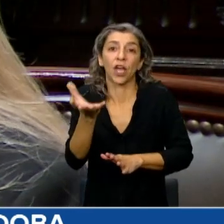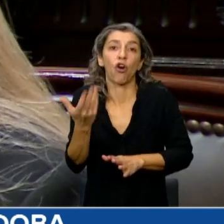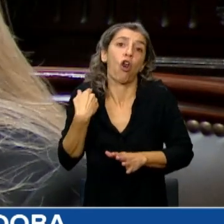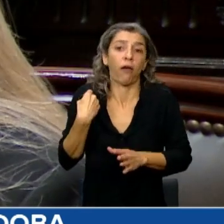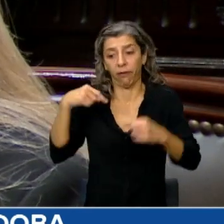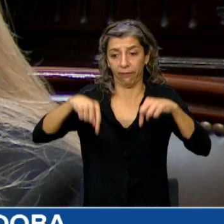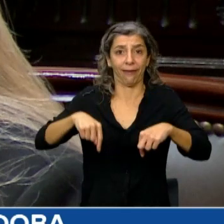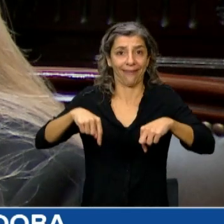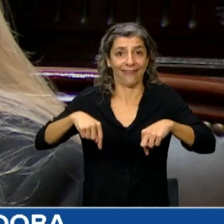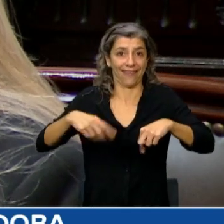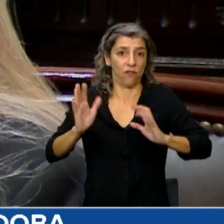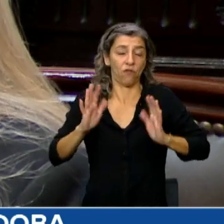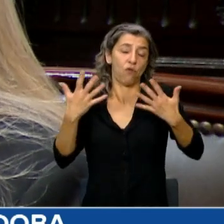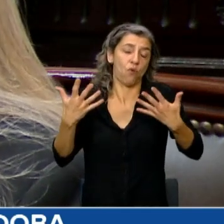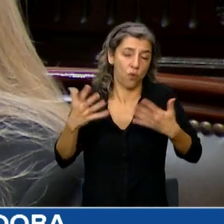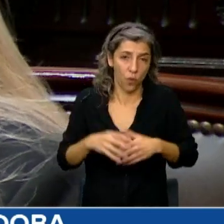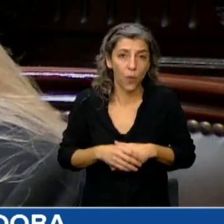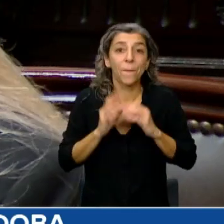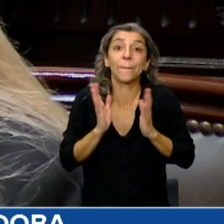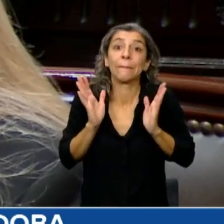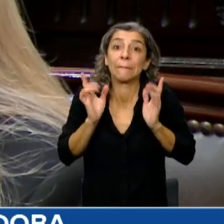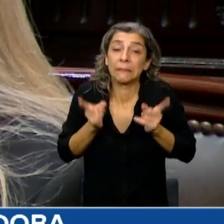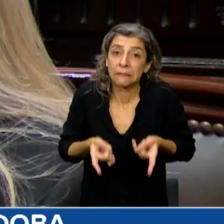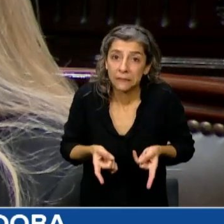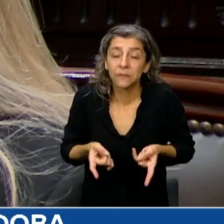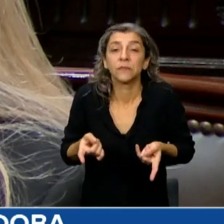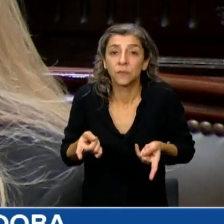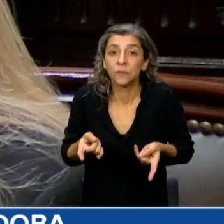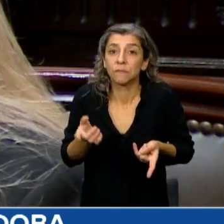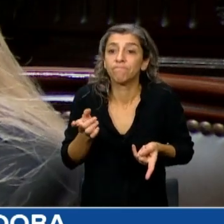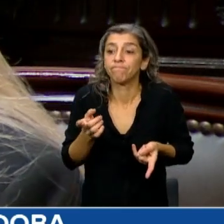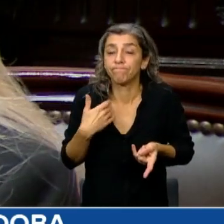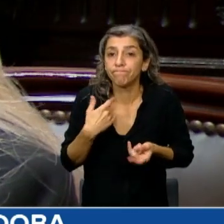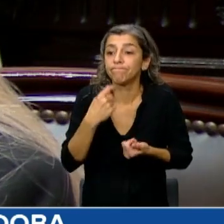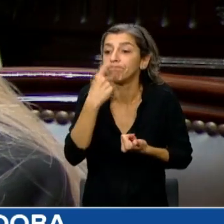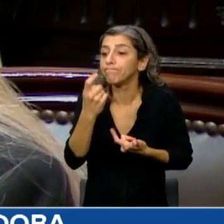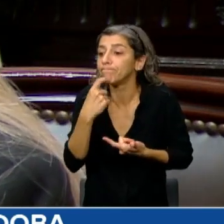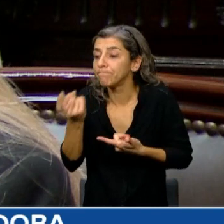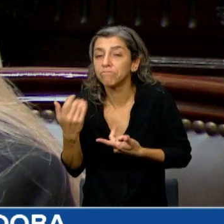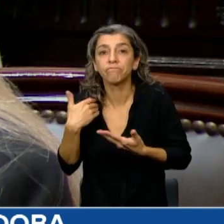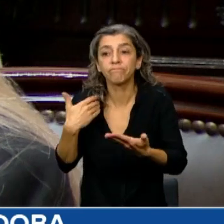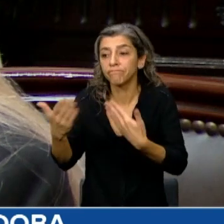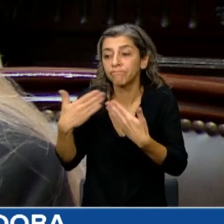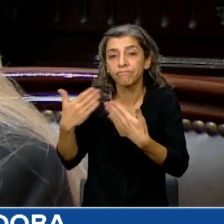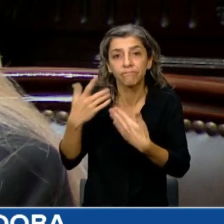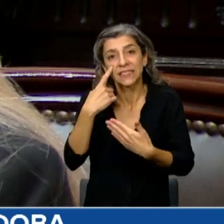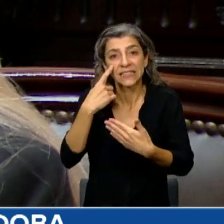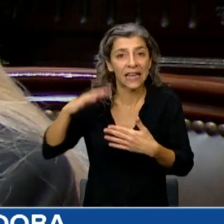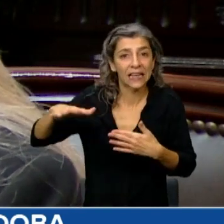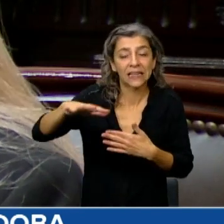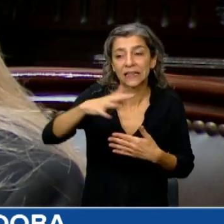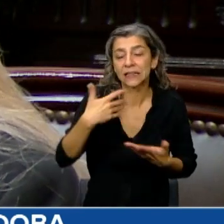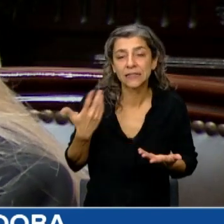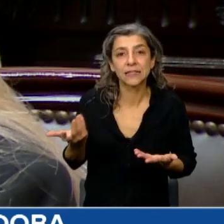actuales, que las vigentes. Pero aún, hablando con los intendentes de los diferentes municipios que han